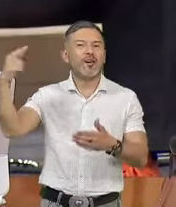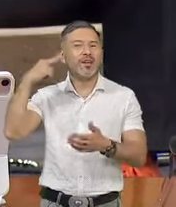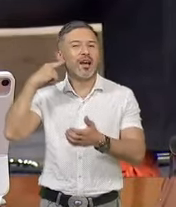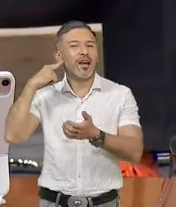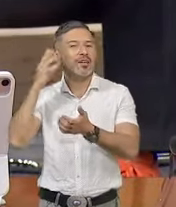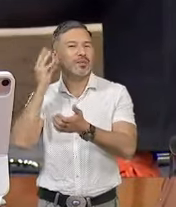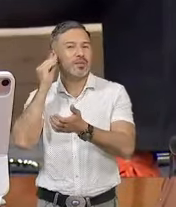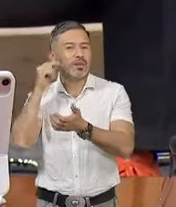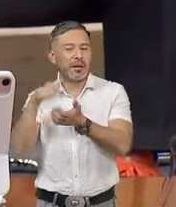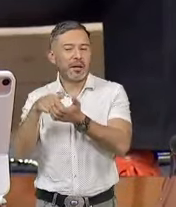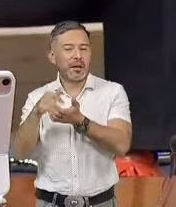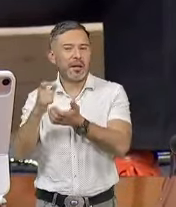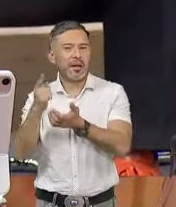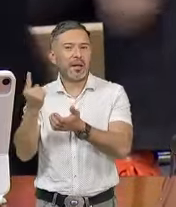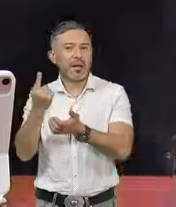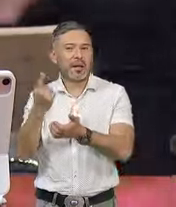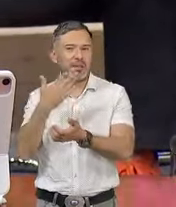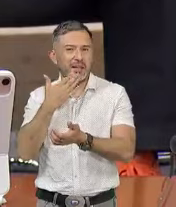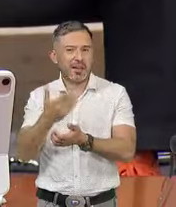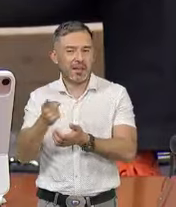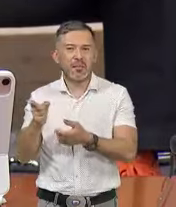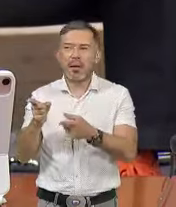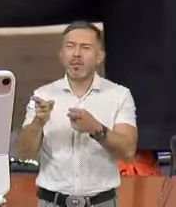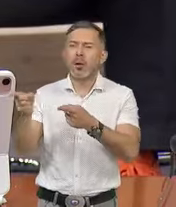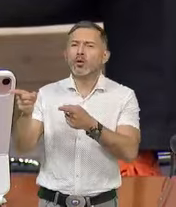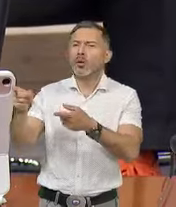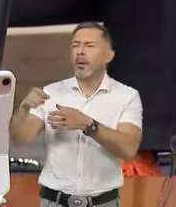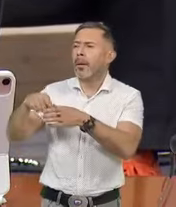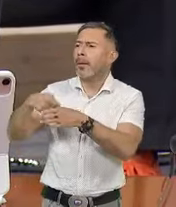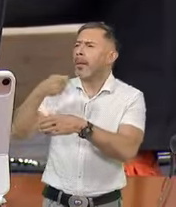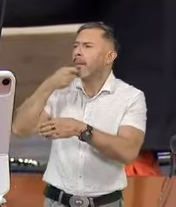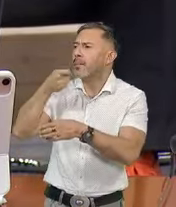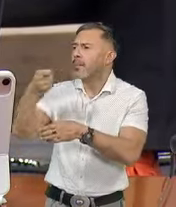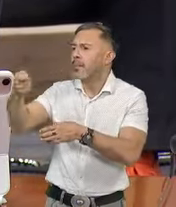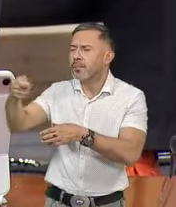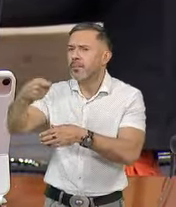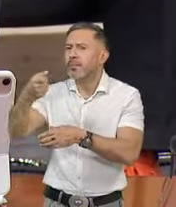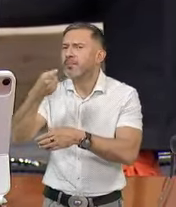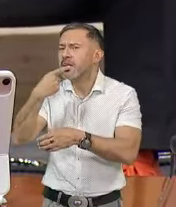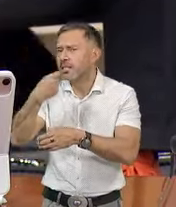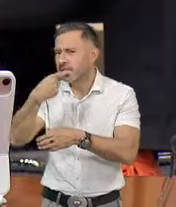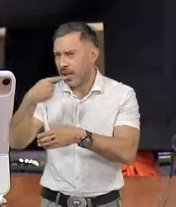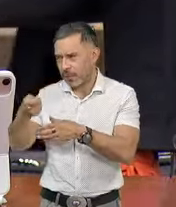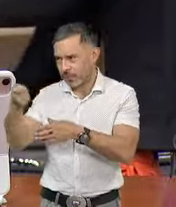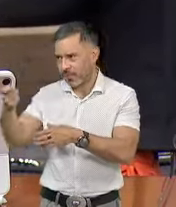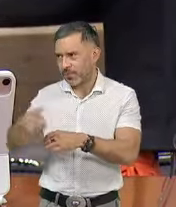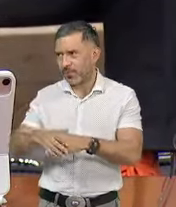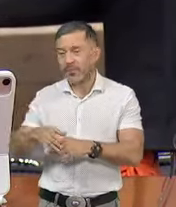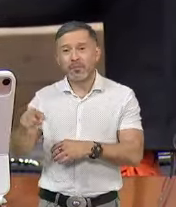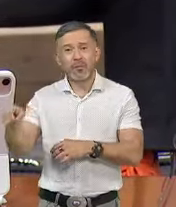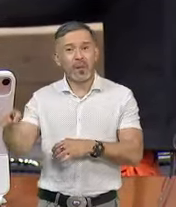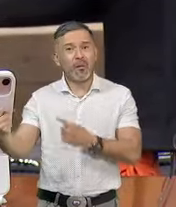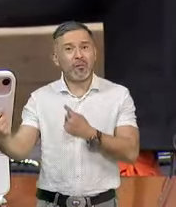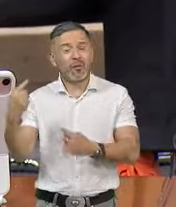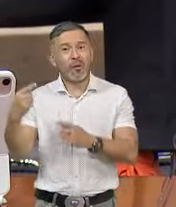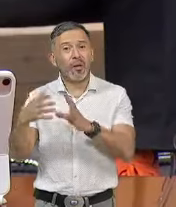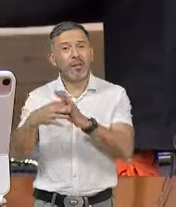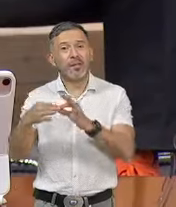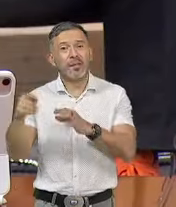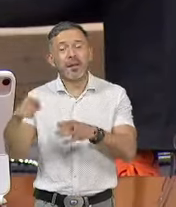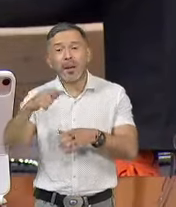porque le vamos a dar su medicina decía él que que que venía a darnos su